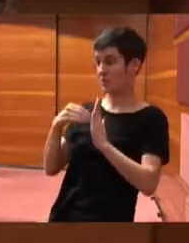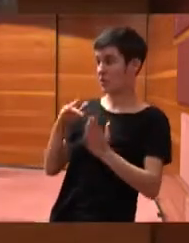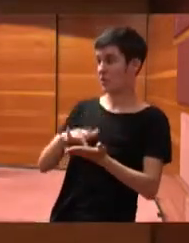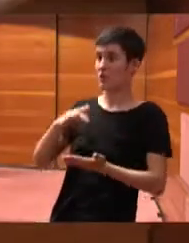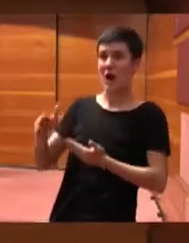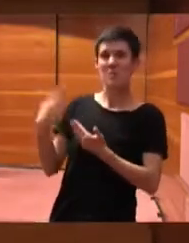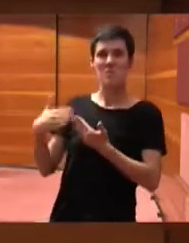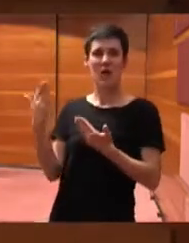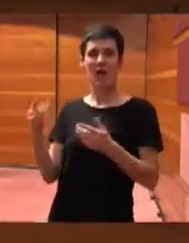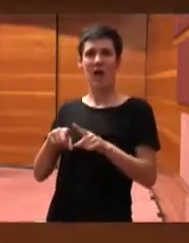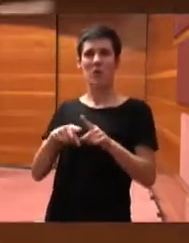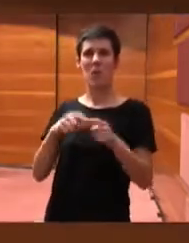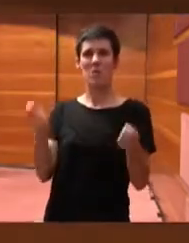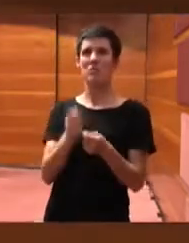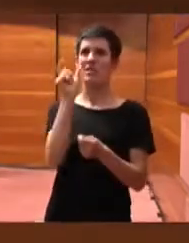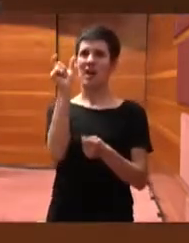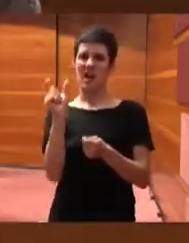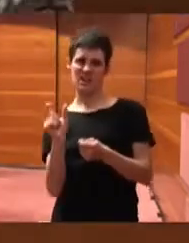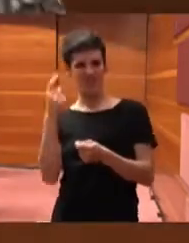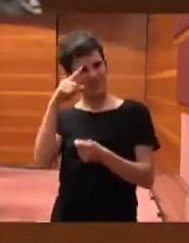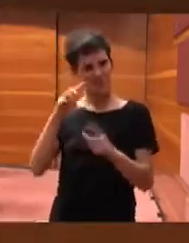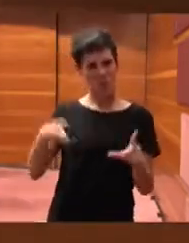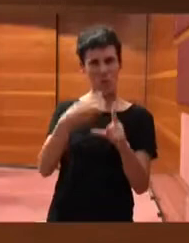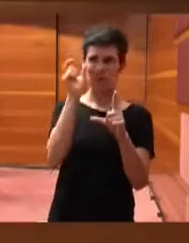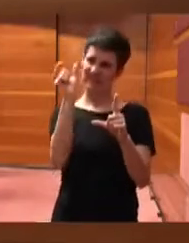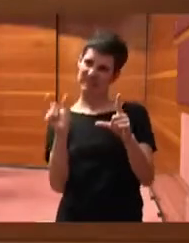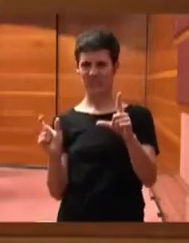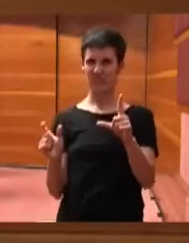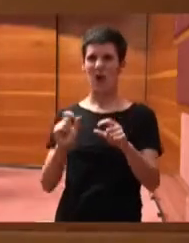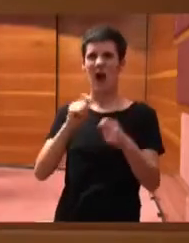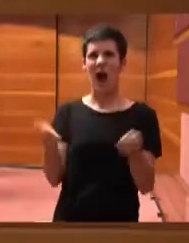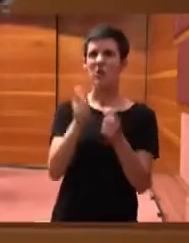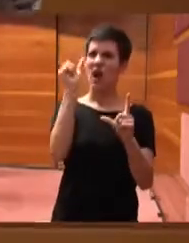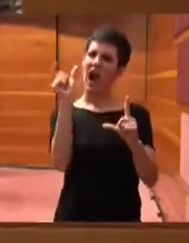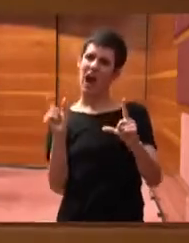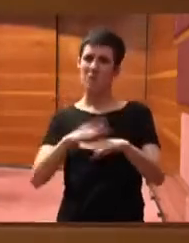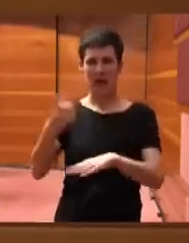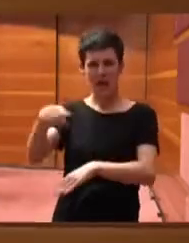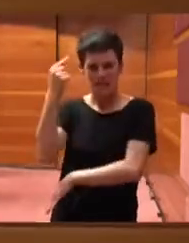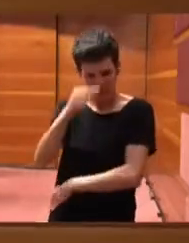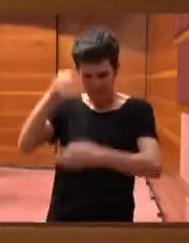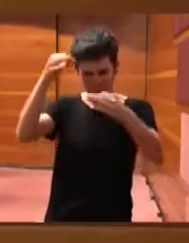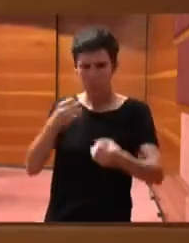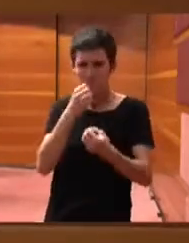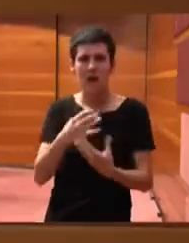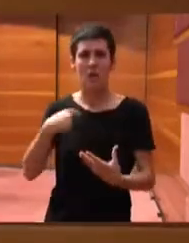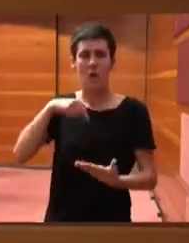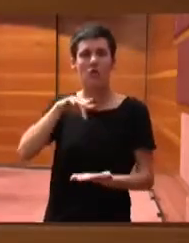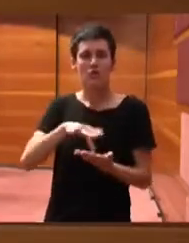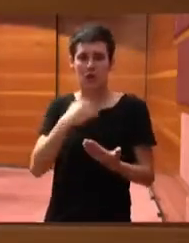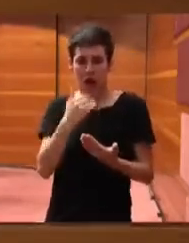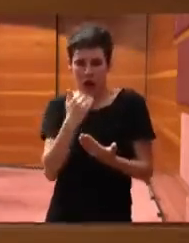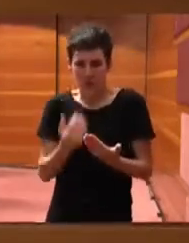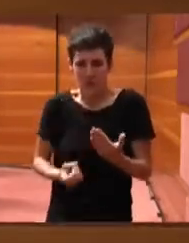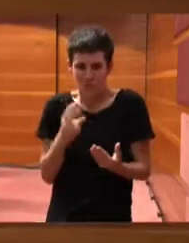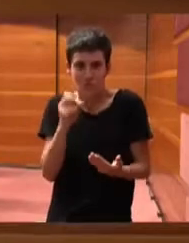los banners, ¿no? Que todavía siguen en algunos sitios y lo llenamos todo ahí, de anuncios, que se enteren bien, porque hoy hemos hecho una cosa nueva, no nos vale con una noticia,